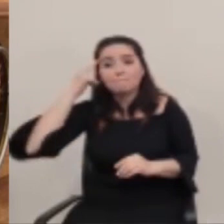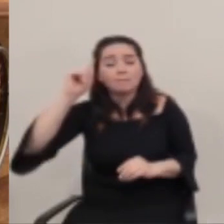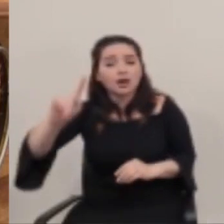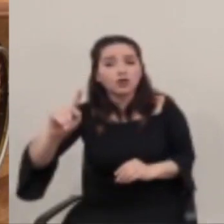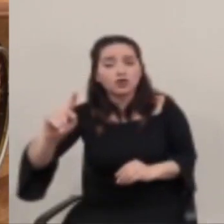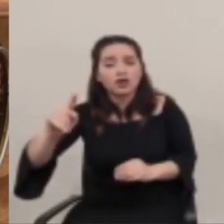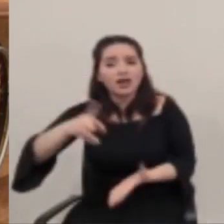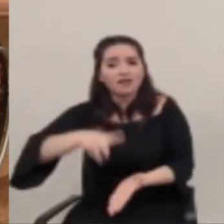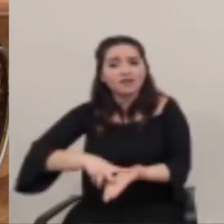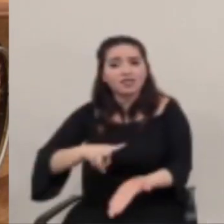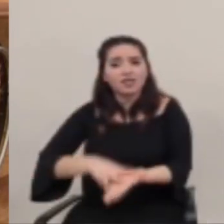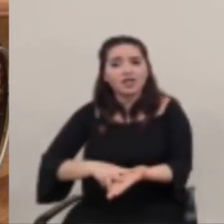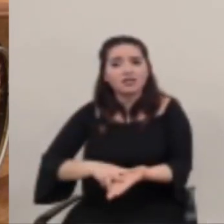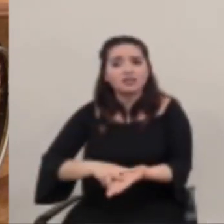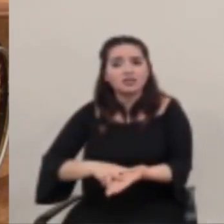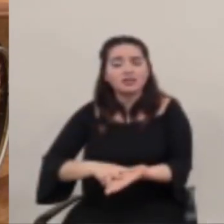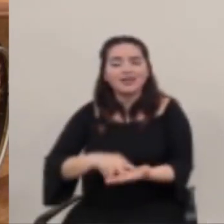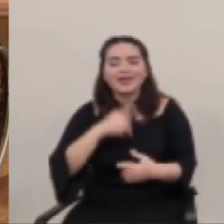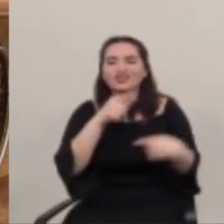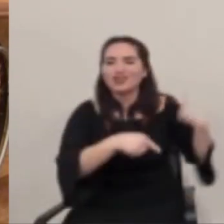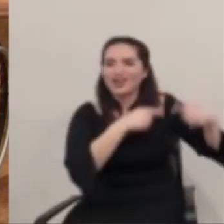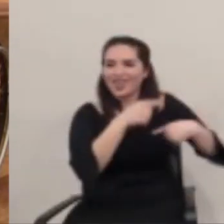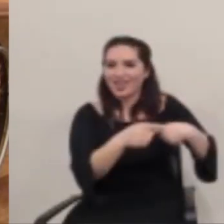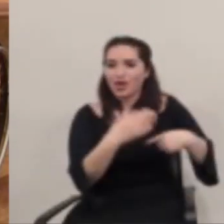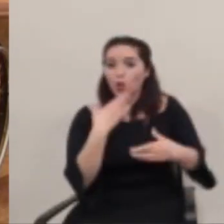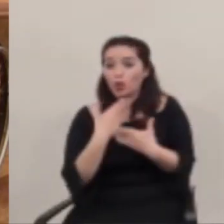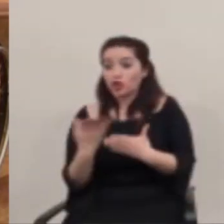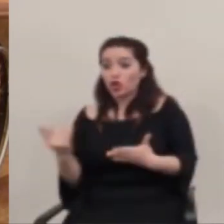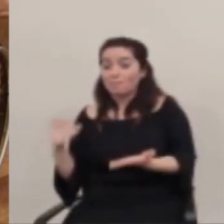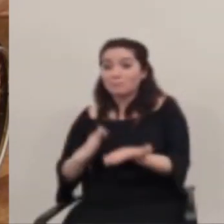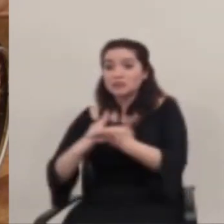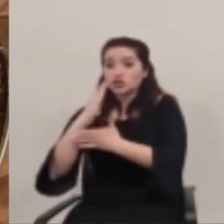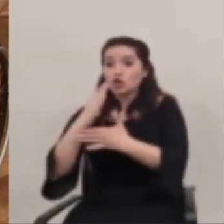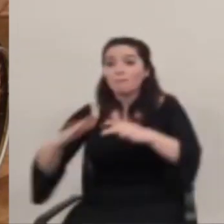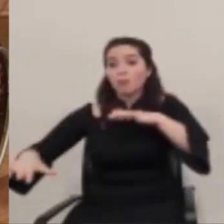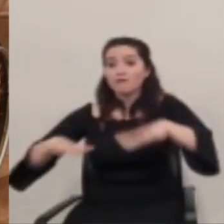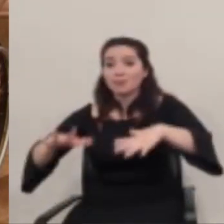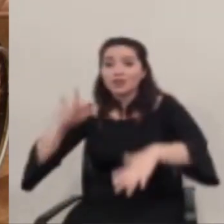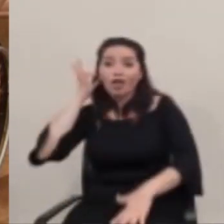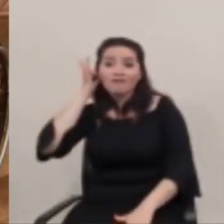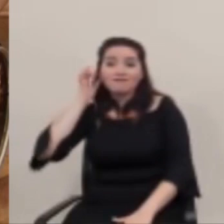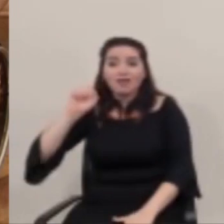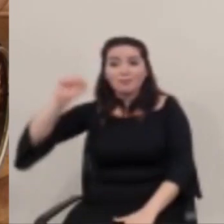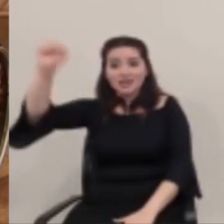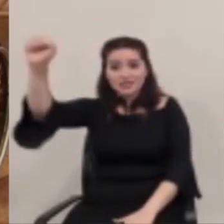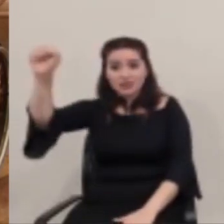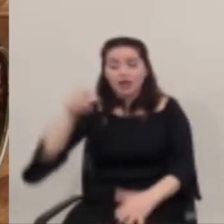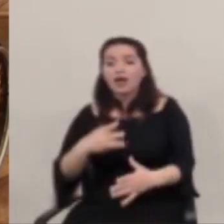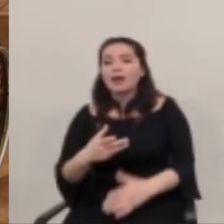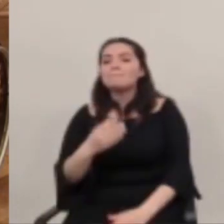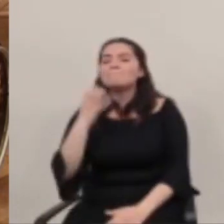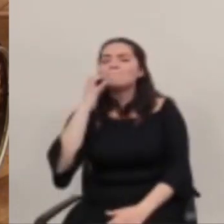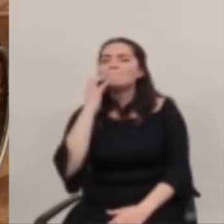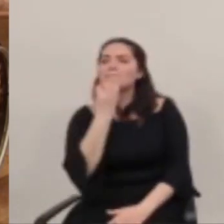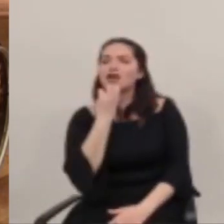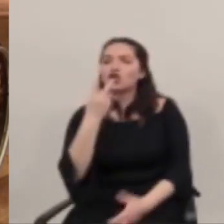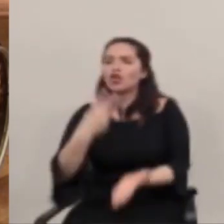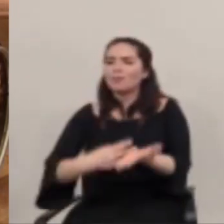la verdad es que todo esto es una anécdota. Cuando vino el movimiento feminista de mayo del